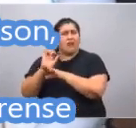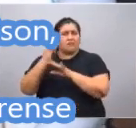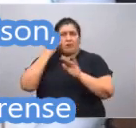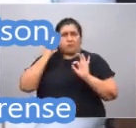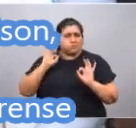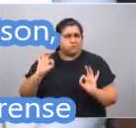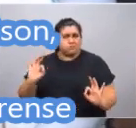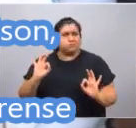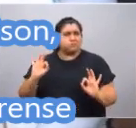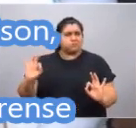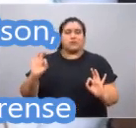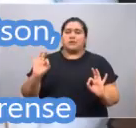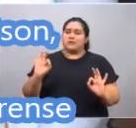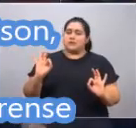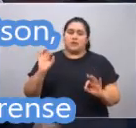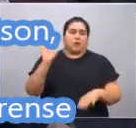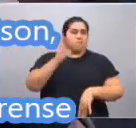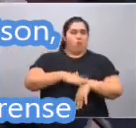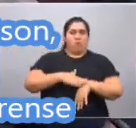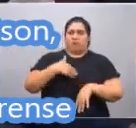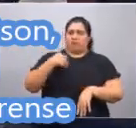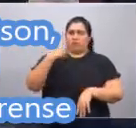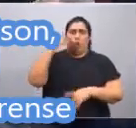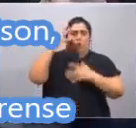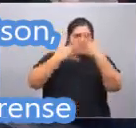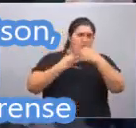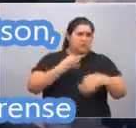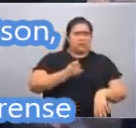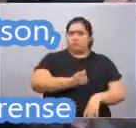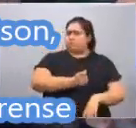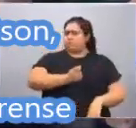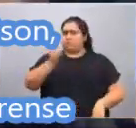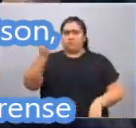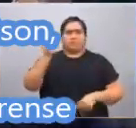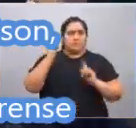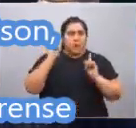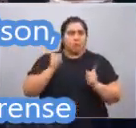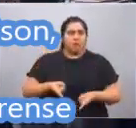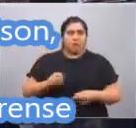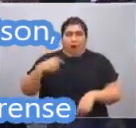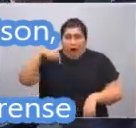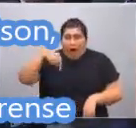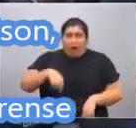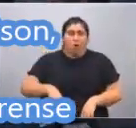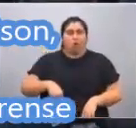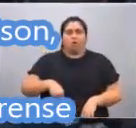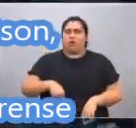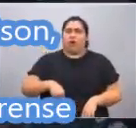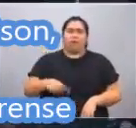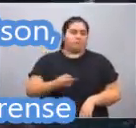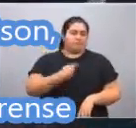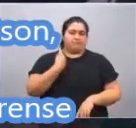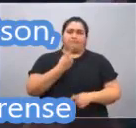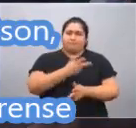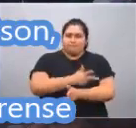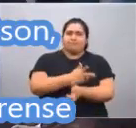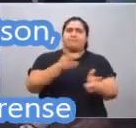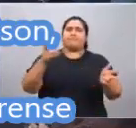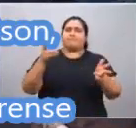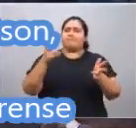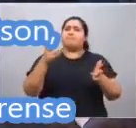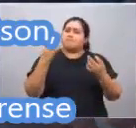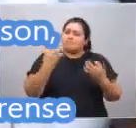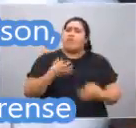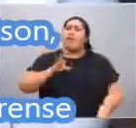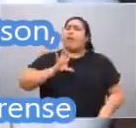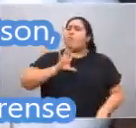Hemos llegado a la Corte Suprema de Justicia. Pero hoy estamos acá para decir que la